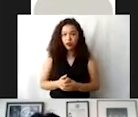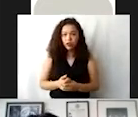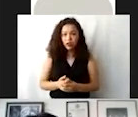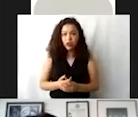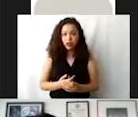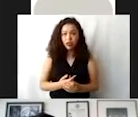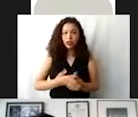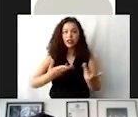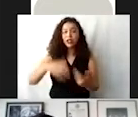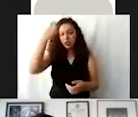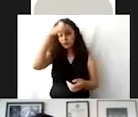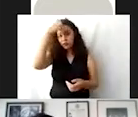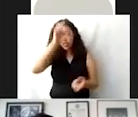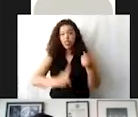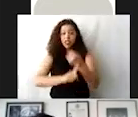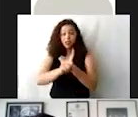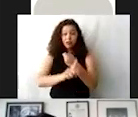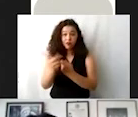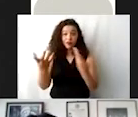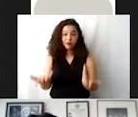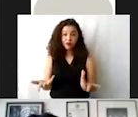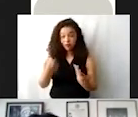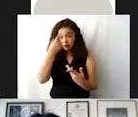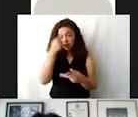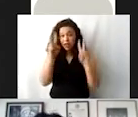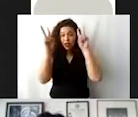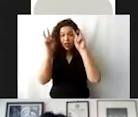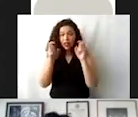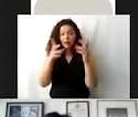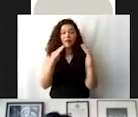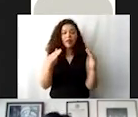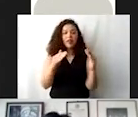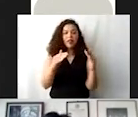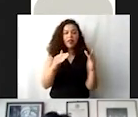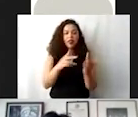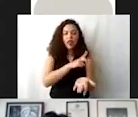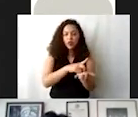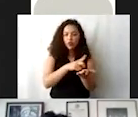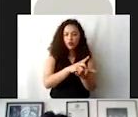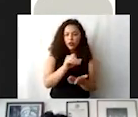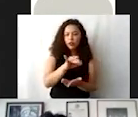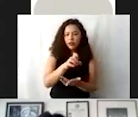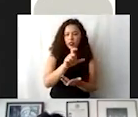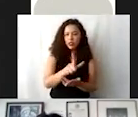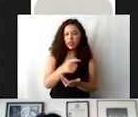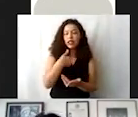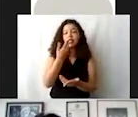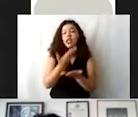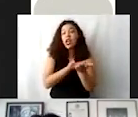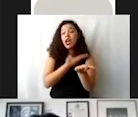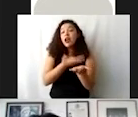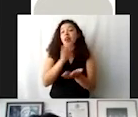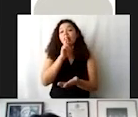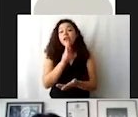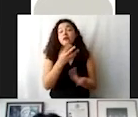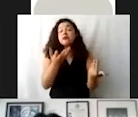algún problema en relación al tema del domicilio fiscal o que quiera plantearlo en este momento y ver